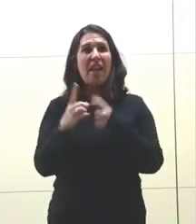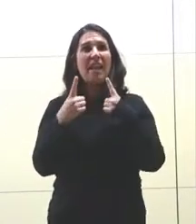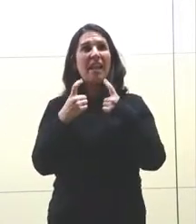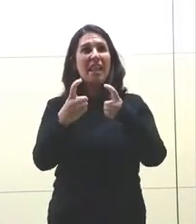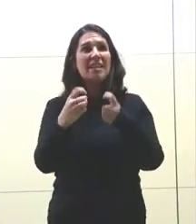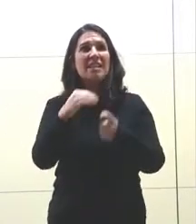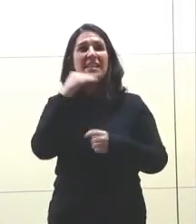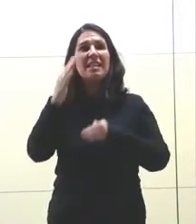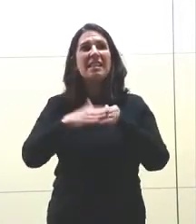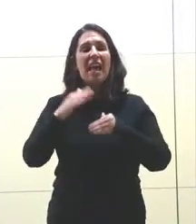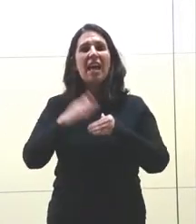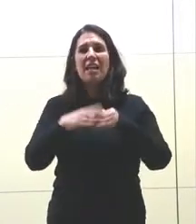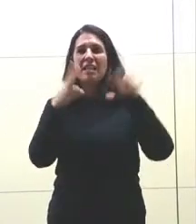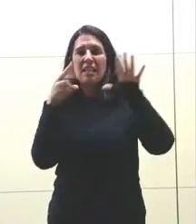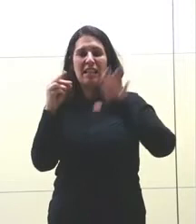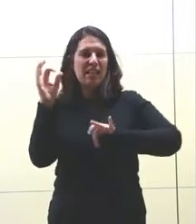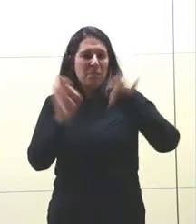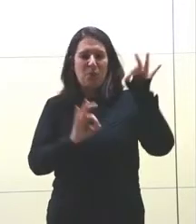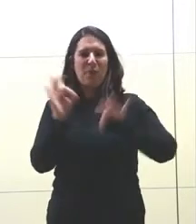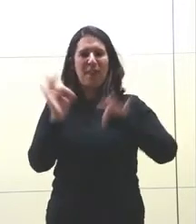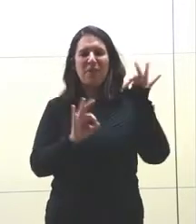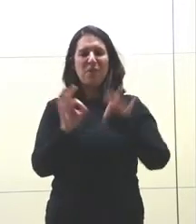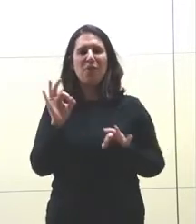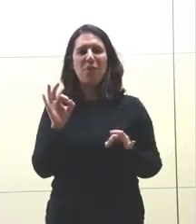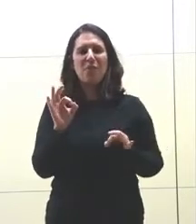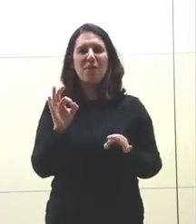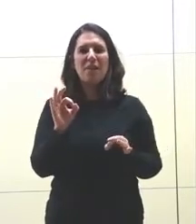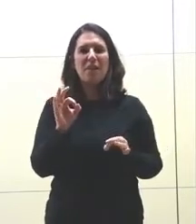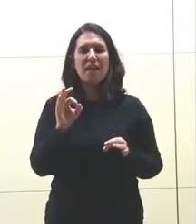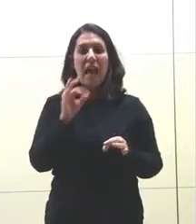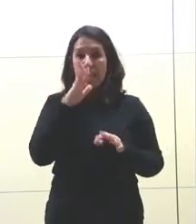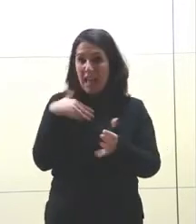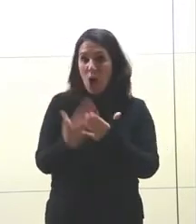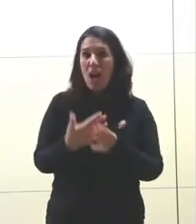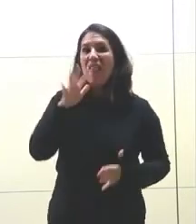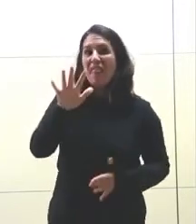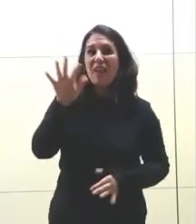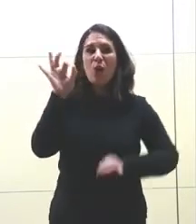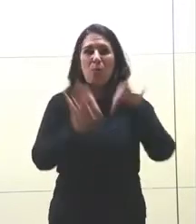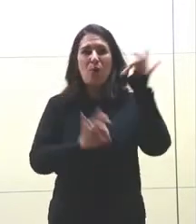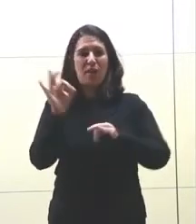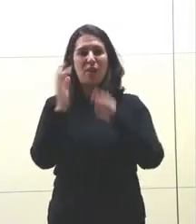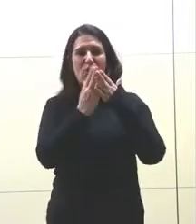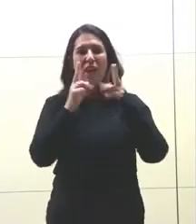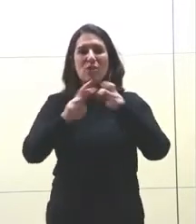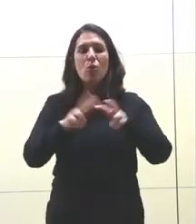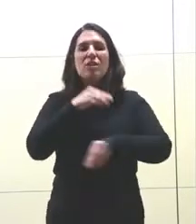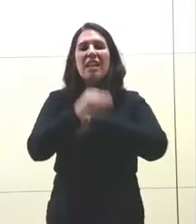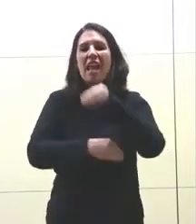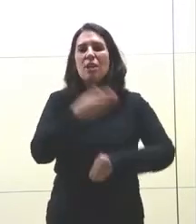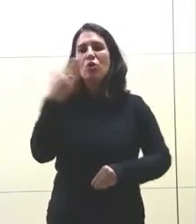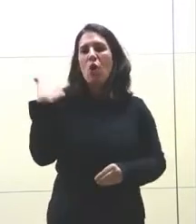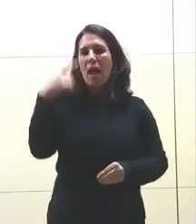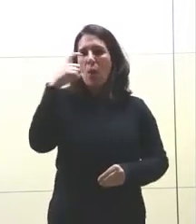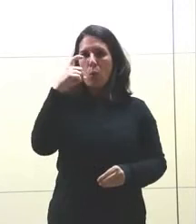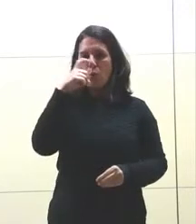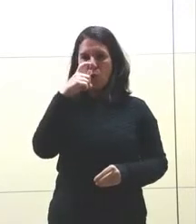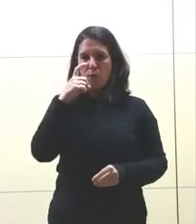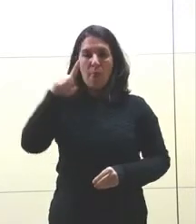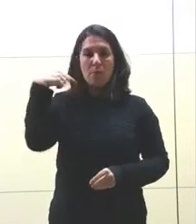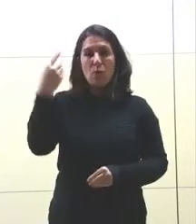70%. Y hasta ahora solamente había el 5% en estudios que se hicieron en junio. Con los casos que ha habido en el